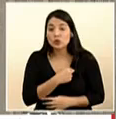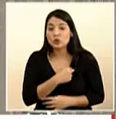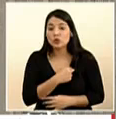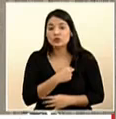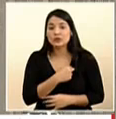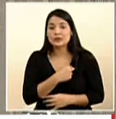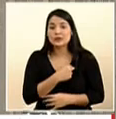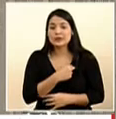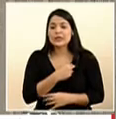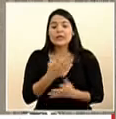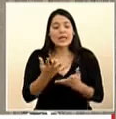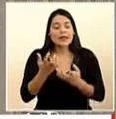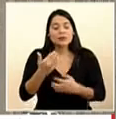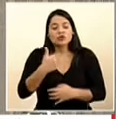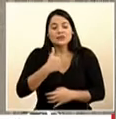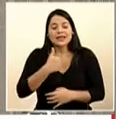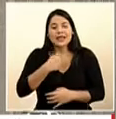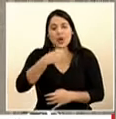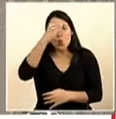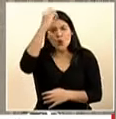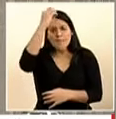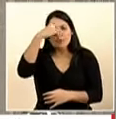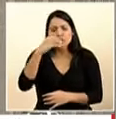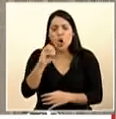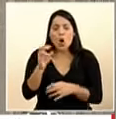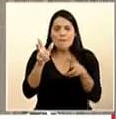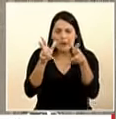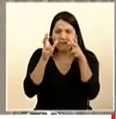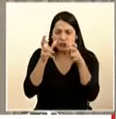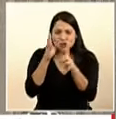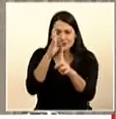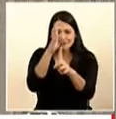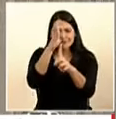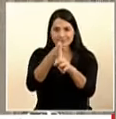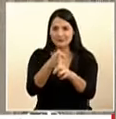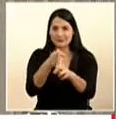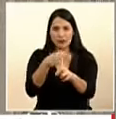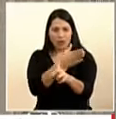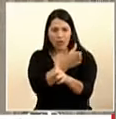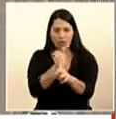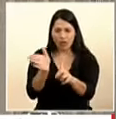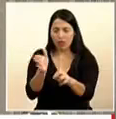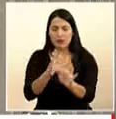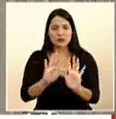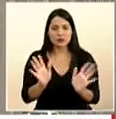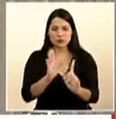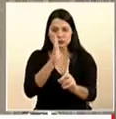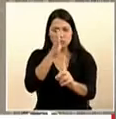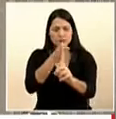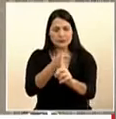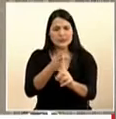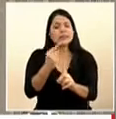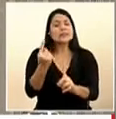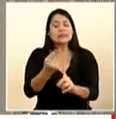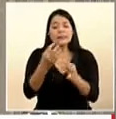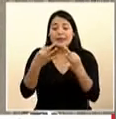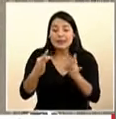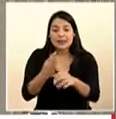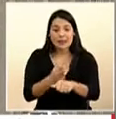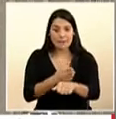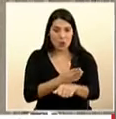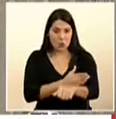de objetividad de mejorar siempre lo que es mejorable esto es un tema país y tenemos que todos